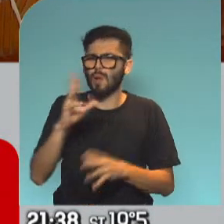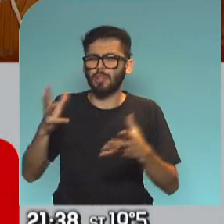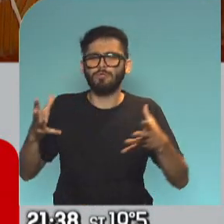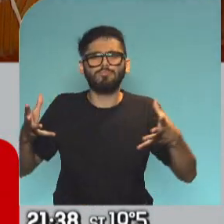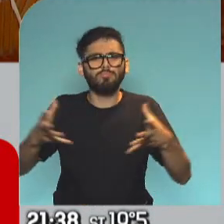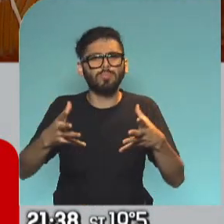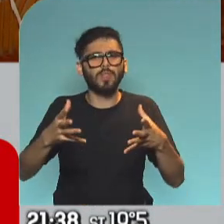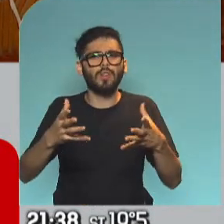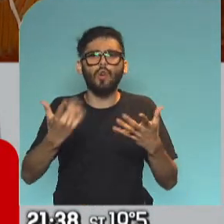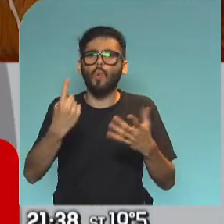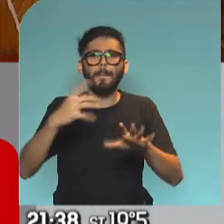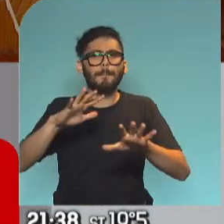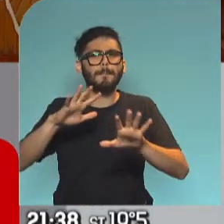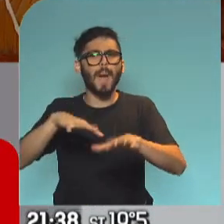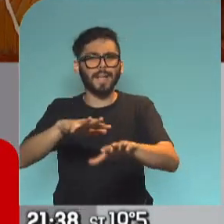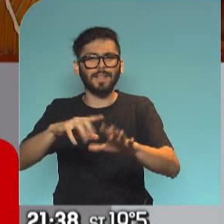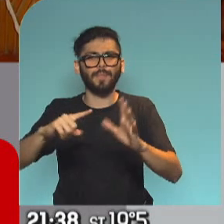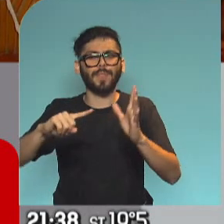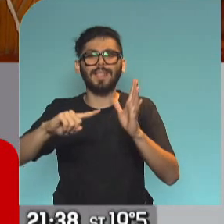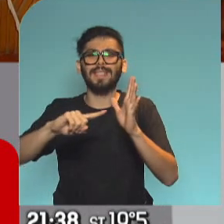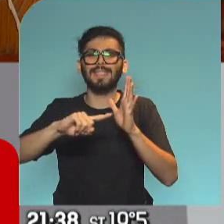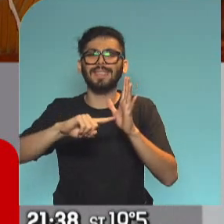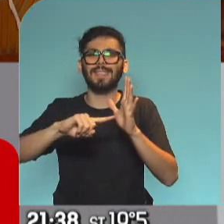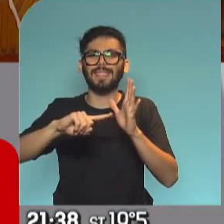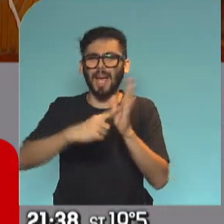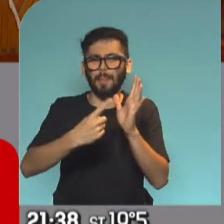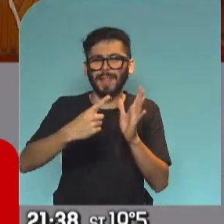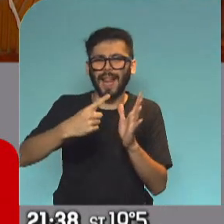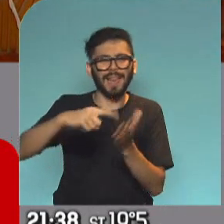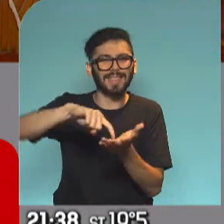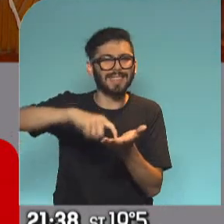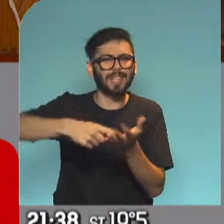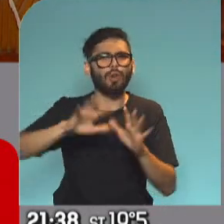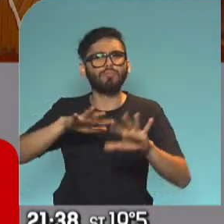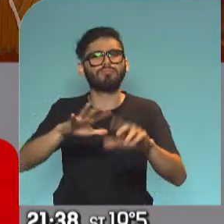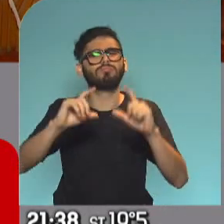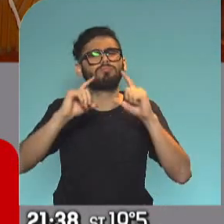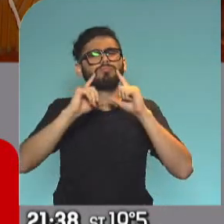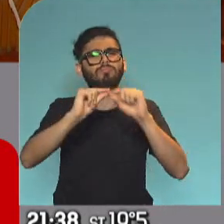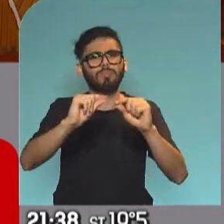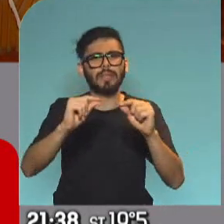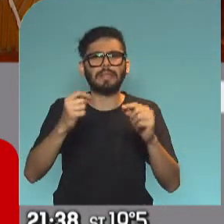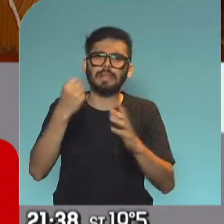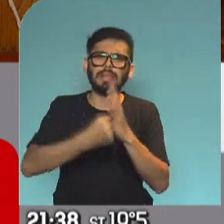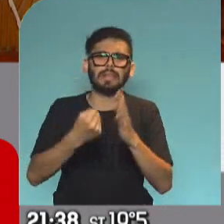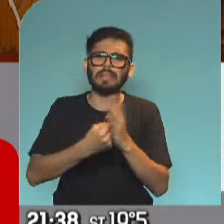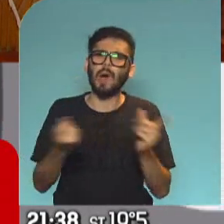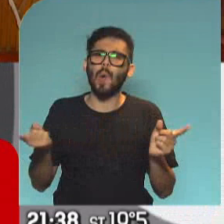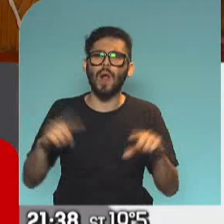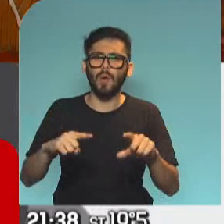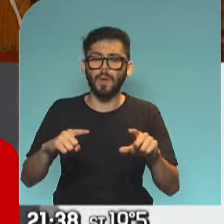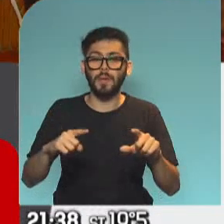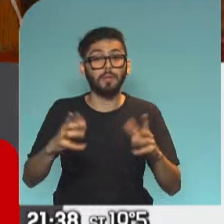realizaron una marcha en el centro porteño reclamando la vuelta de la actividad.